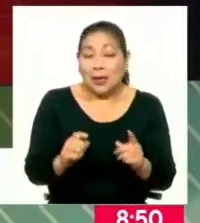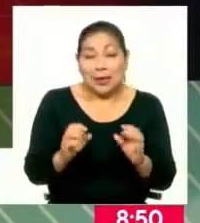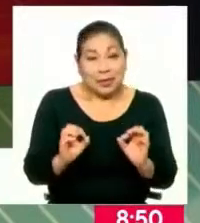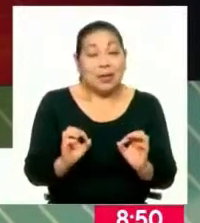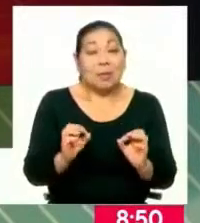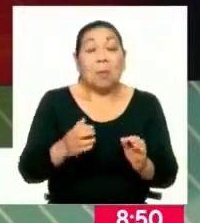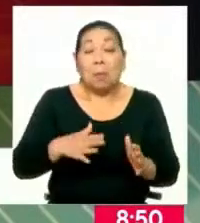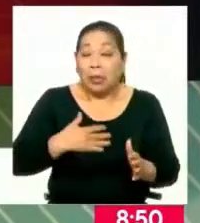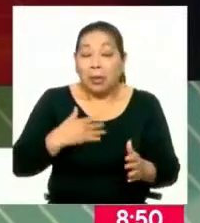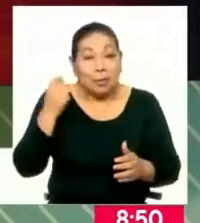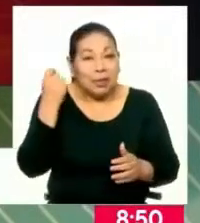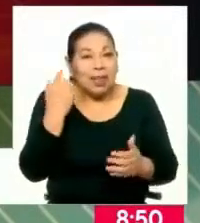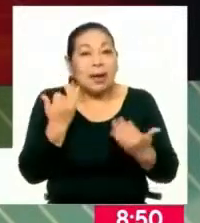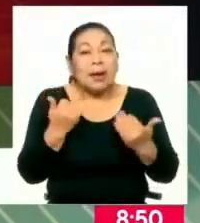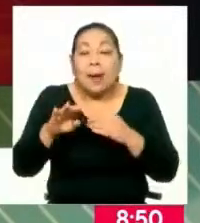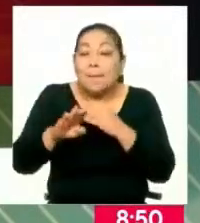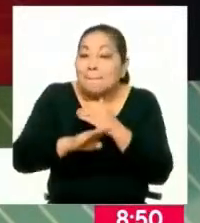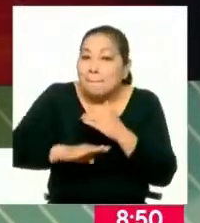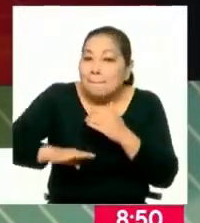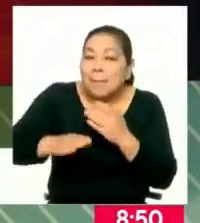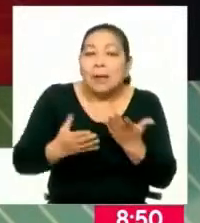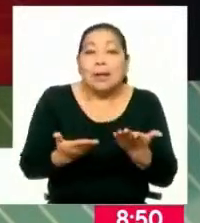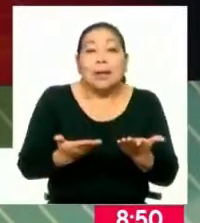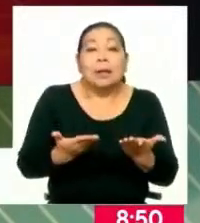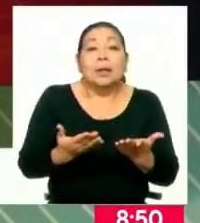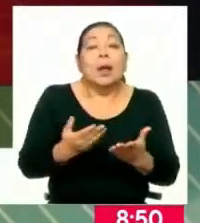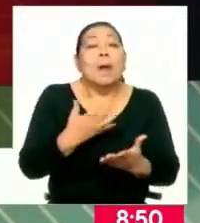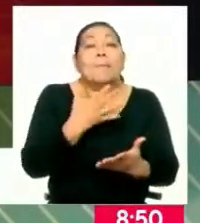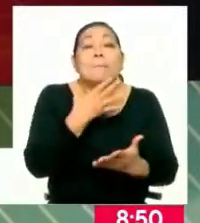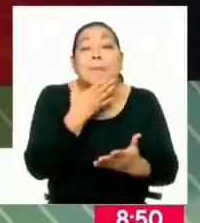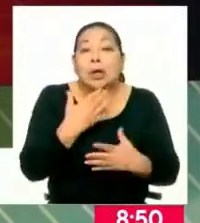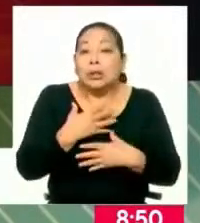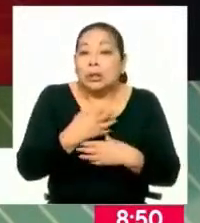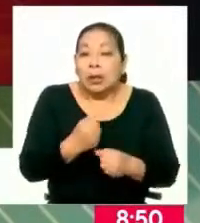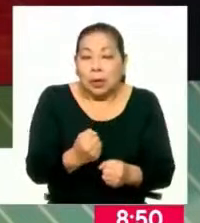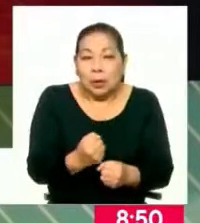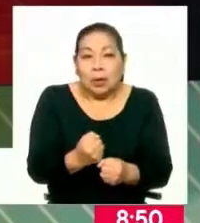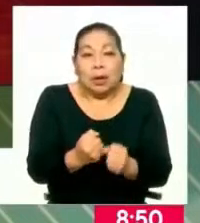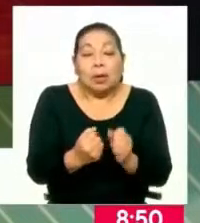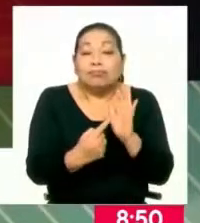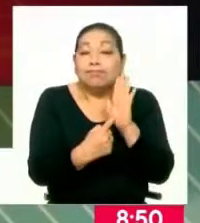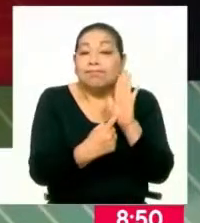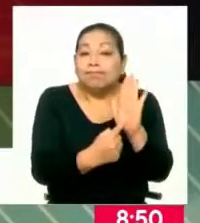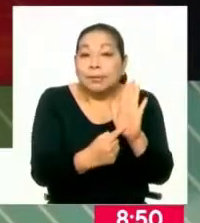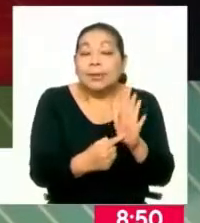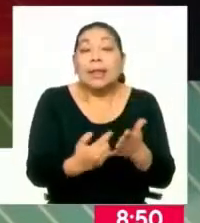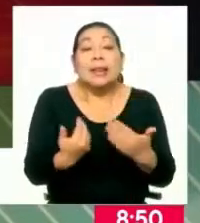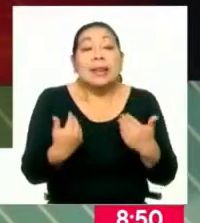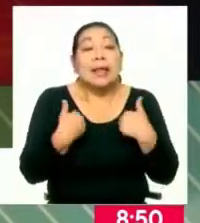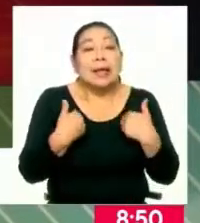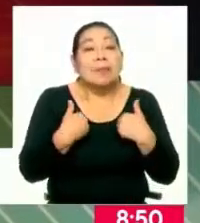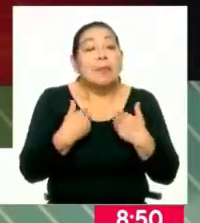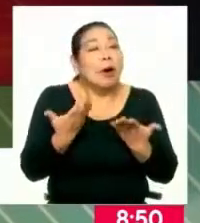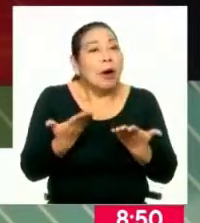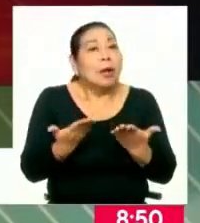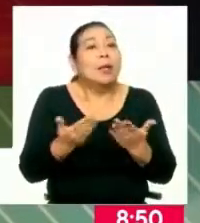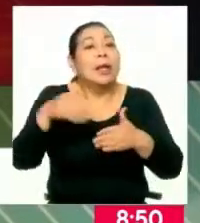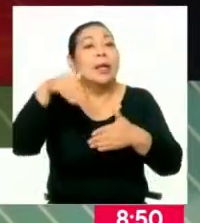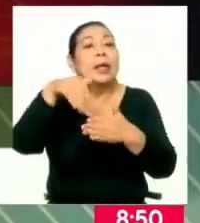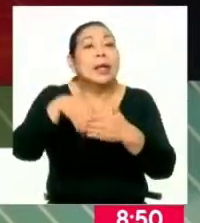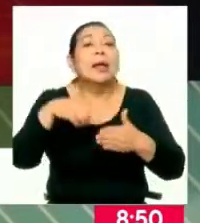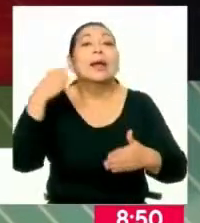lo que nosotros podemos entender, básicamente, por salubridad del sistema representativo que tenemos, es que hayan